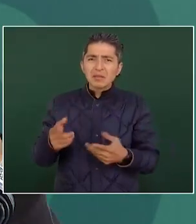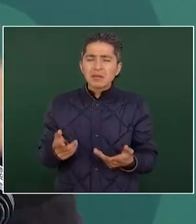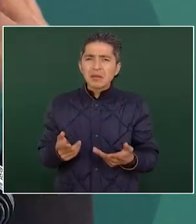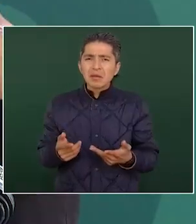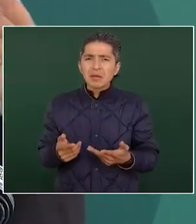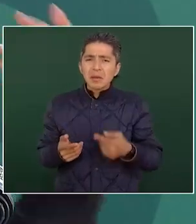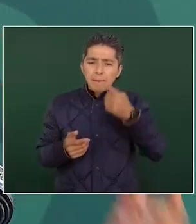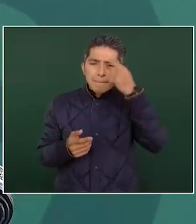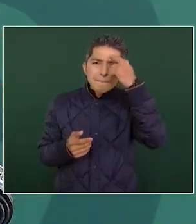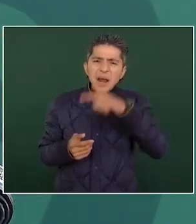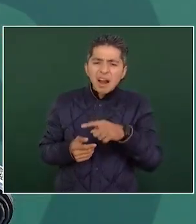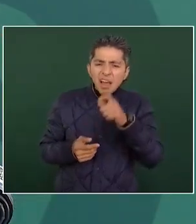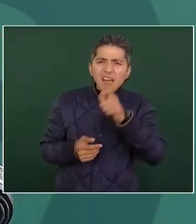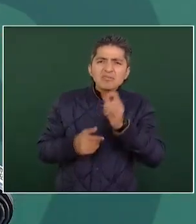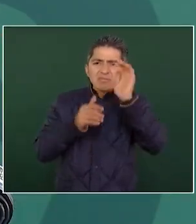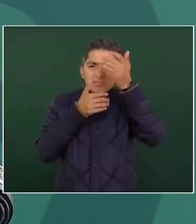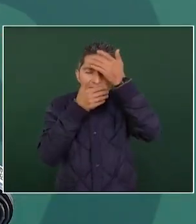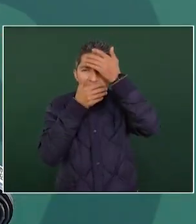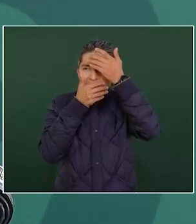¿para qué cubrirse?